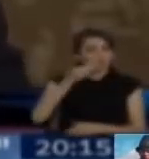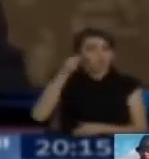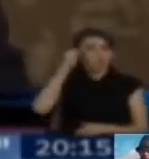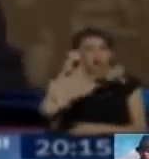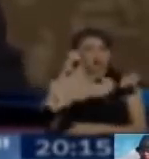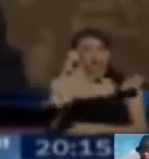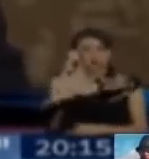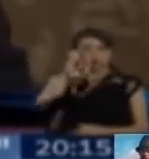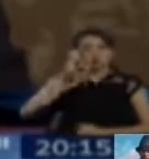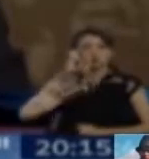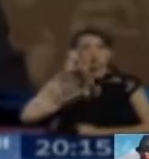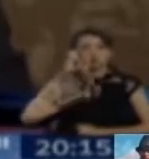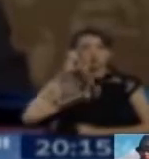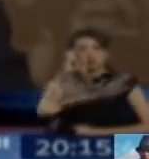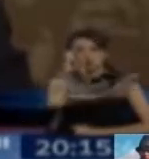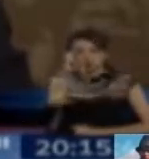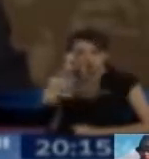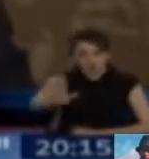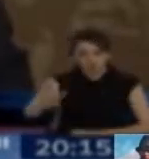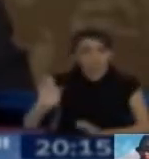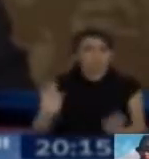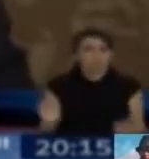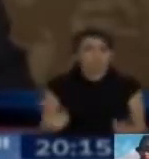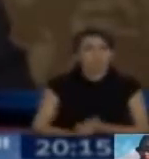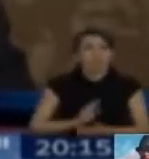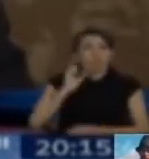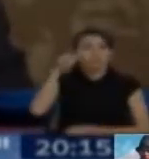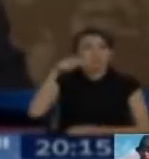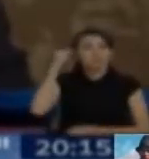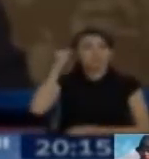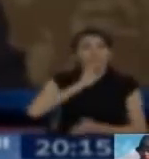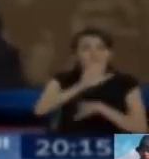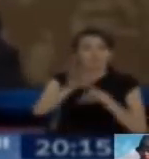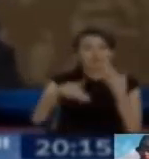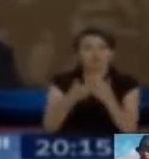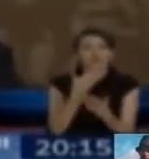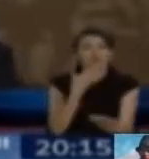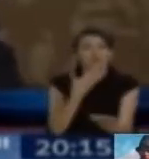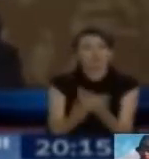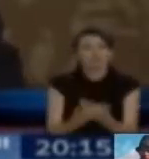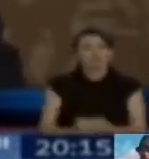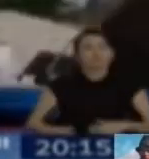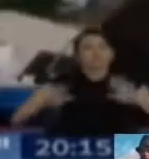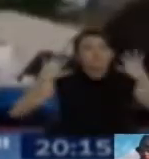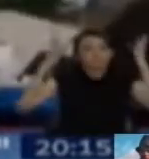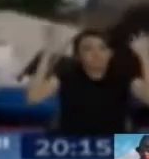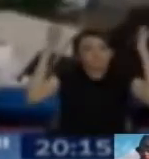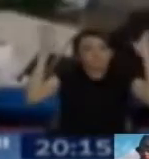ustedes, compatriotas. Este es el gobierno de todos. Muchísimas gracias.